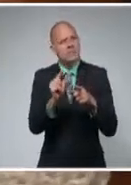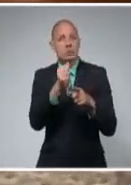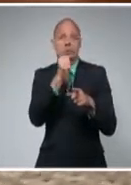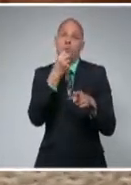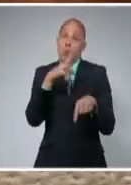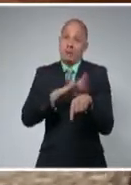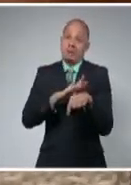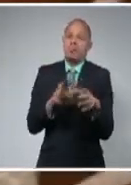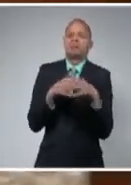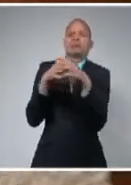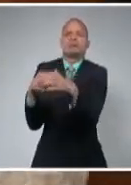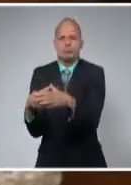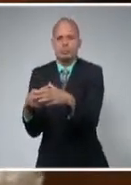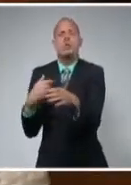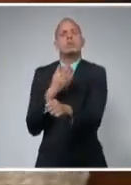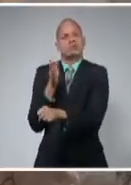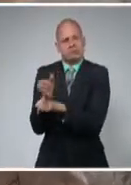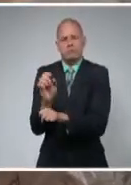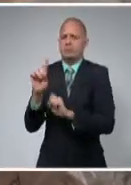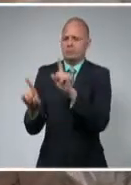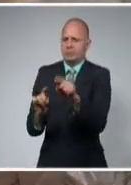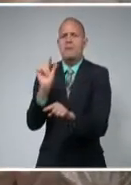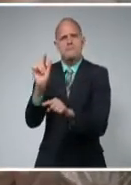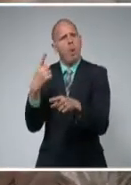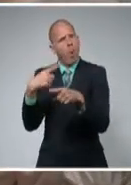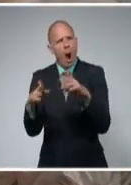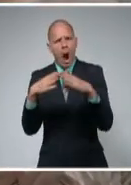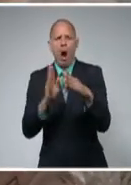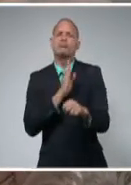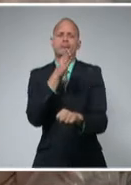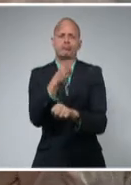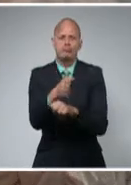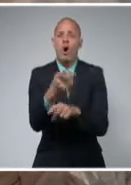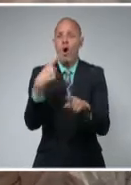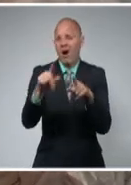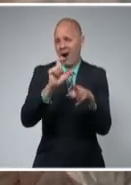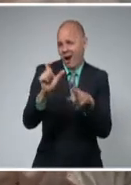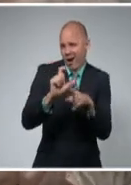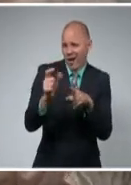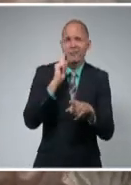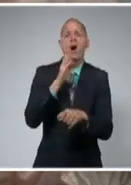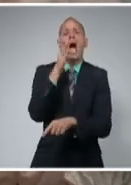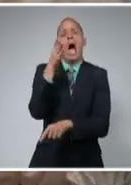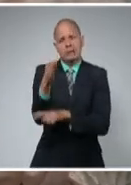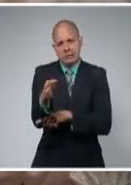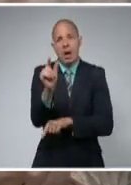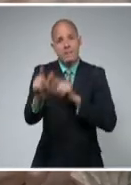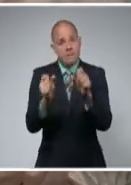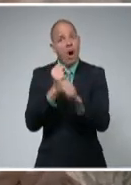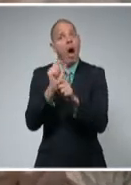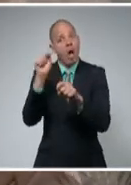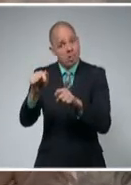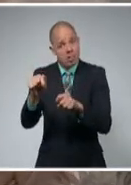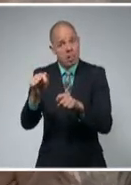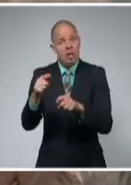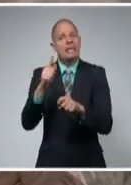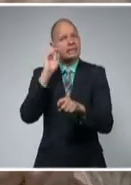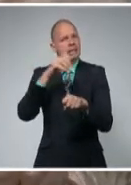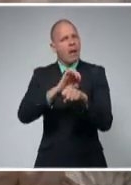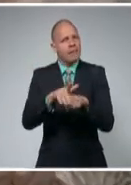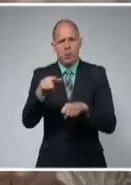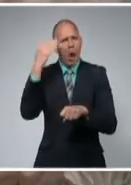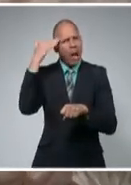protagonistas desde sus casas. También estuvimos en el campo haciendo trabajo con productores que, a pesar de la pandemia, siguieron